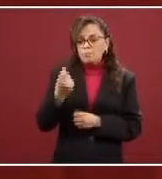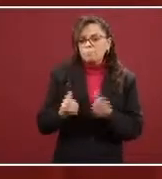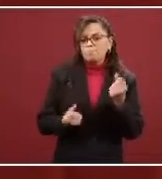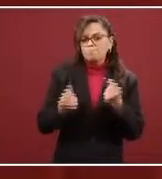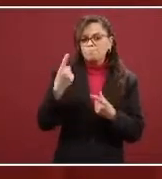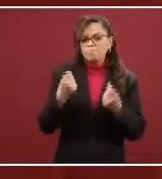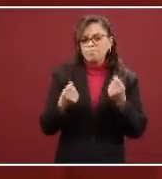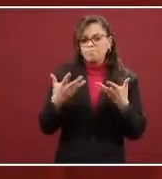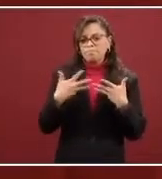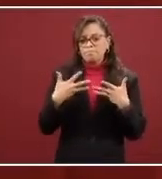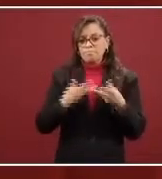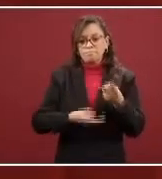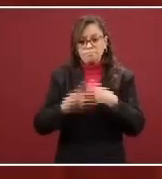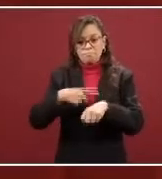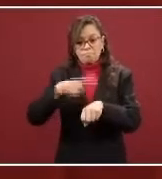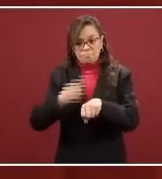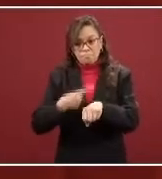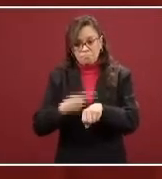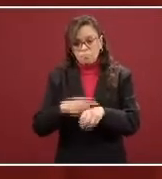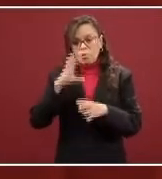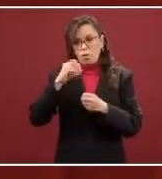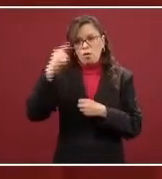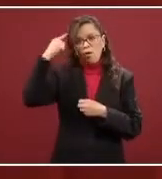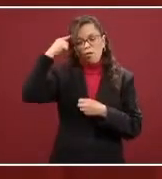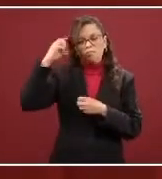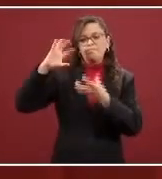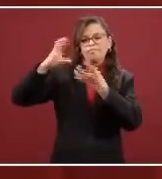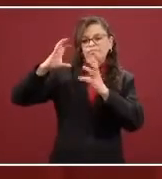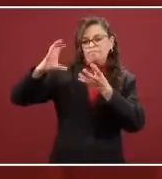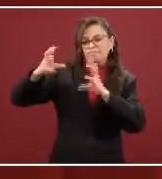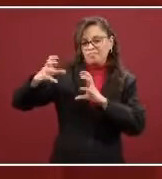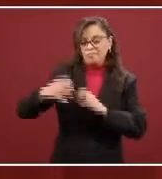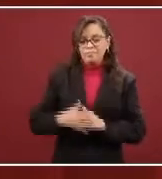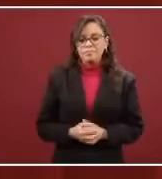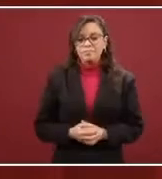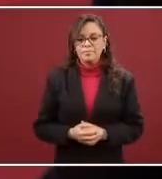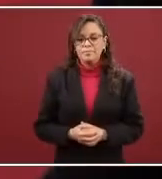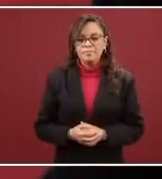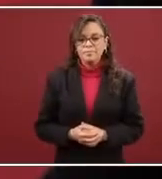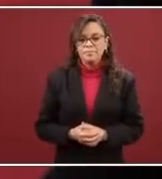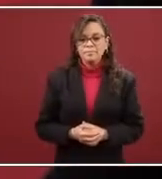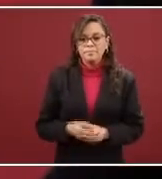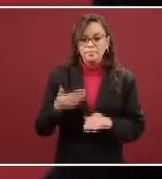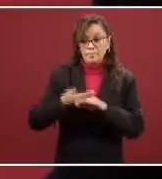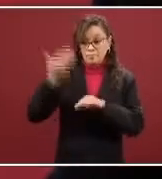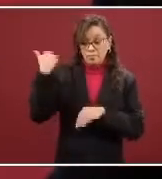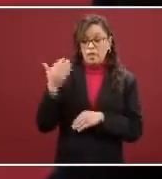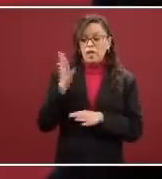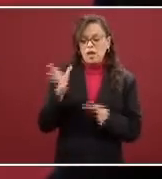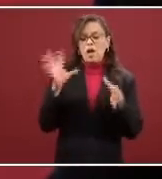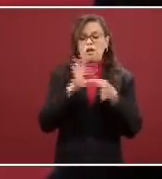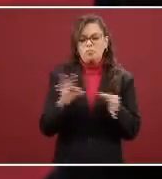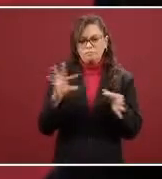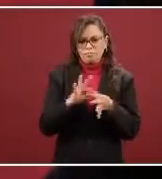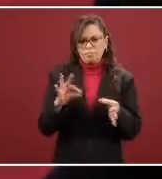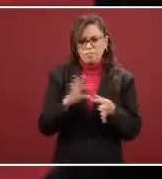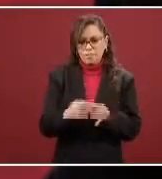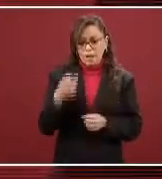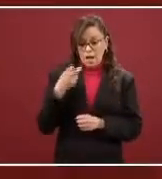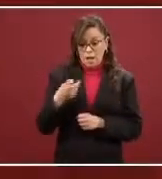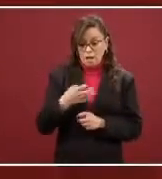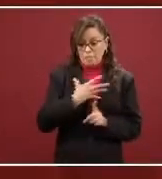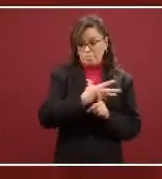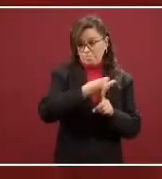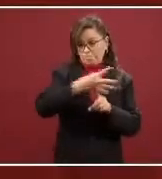condición, enfermedad o algún tipo de trastorno. La vez pasada ya habíamos hablado de que ante esta epidemia, pues